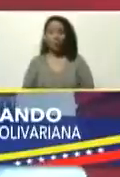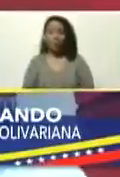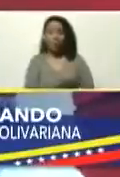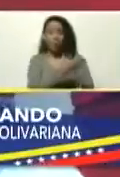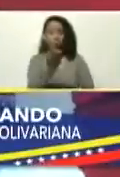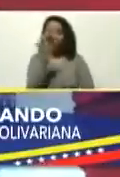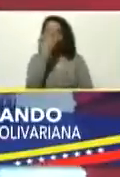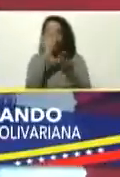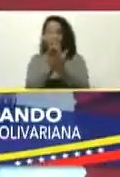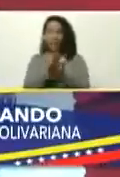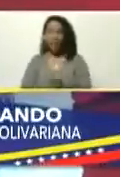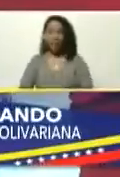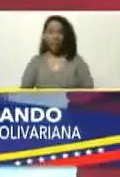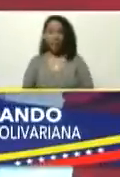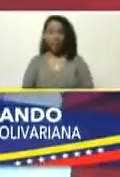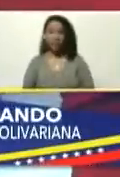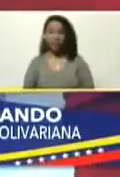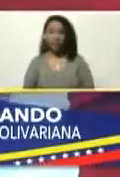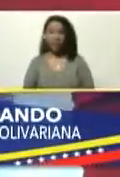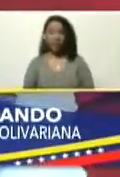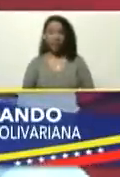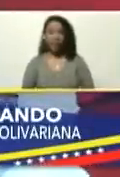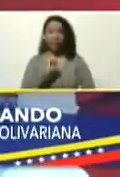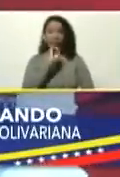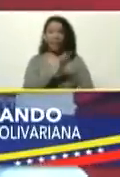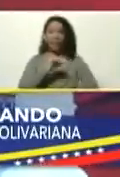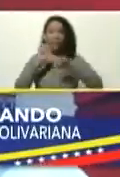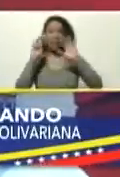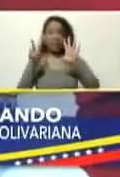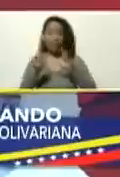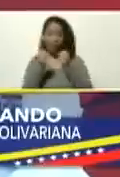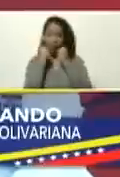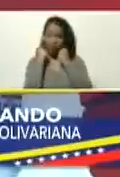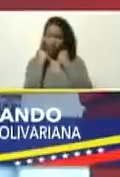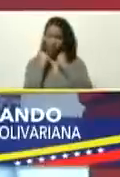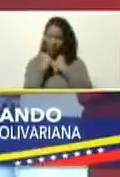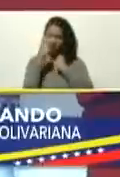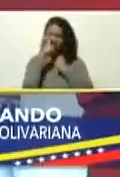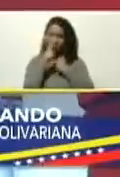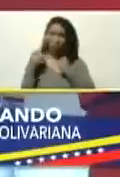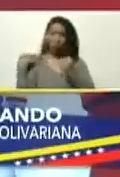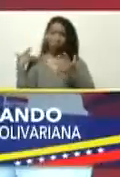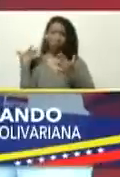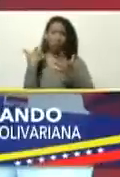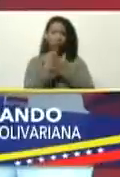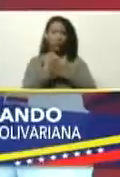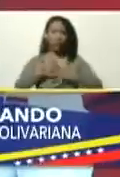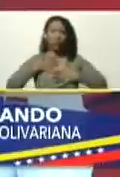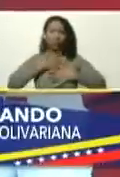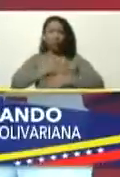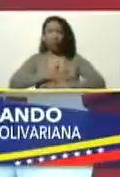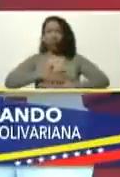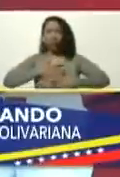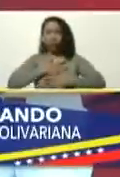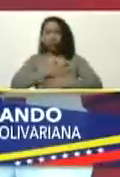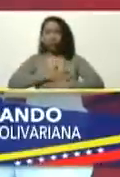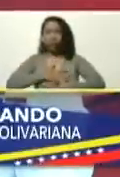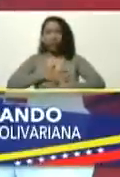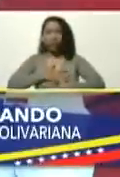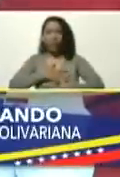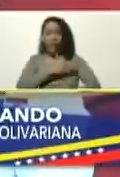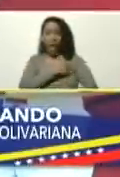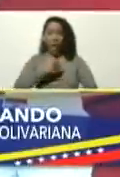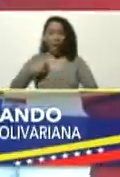ustedes. Fueron 37 duros años para obtener esta satisfacción y